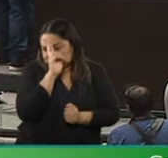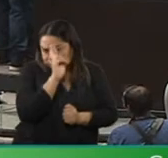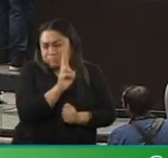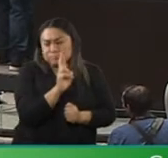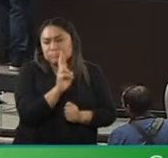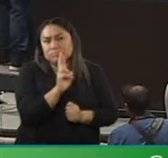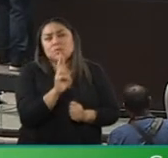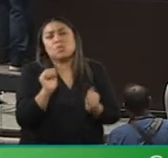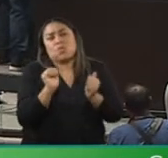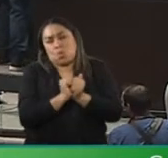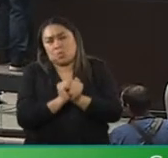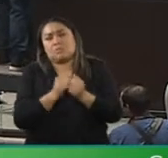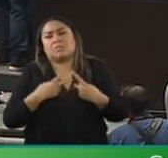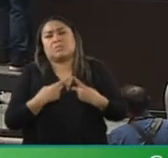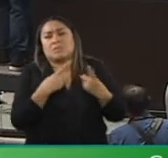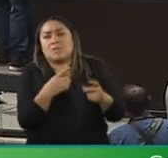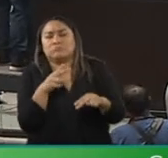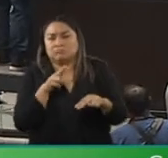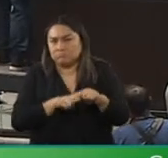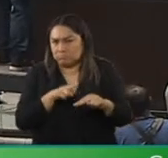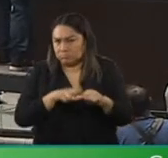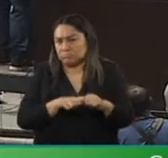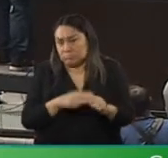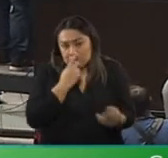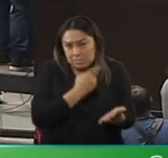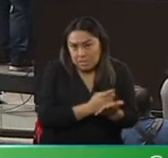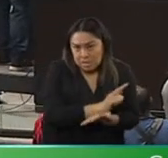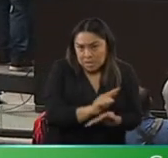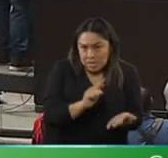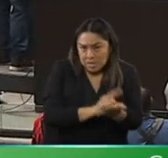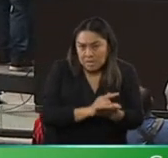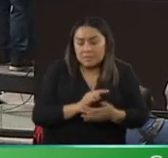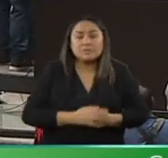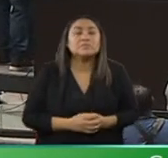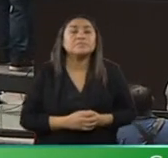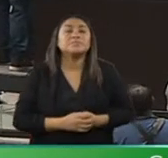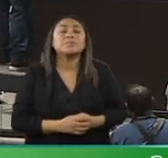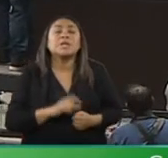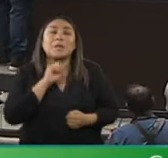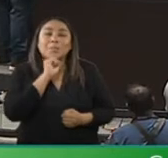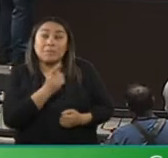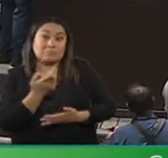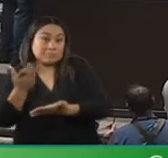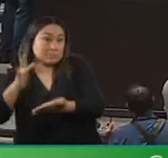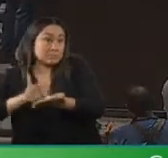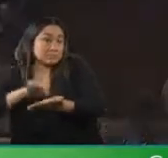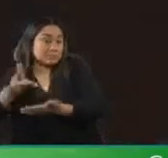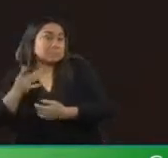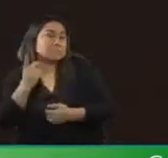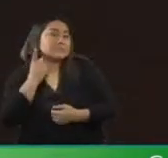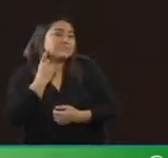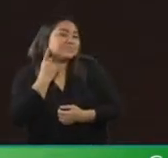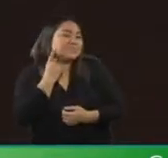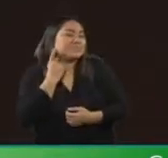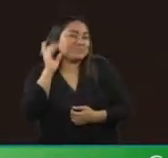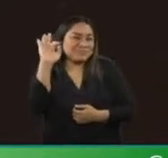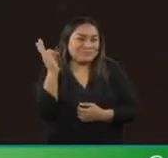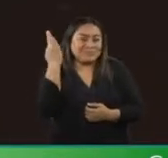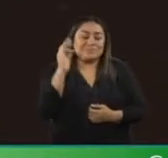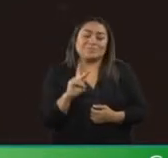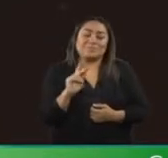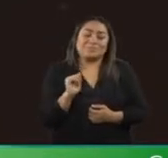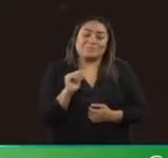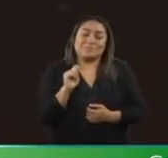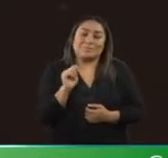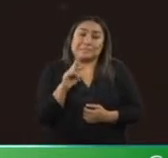con su silla, como marca esta ley. También reconocer a nuestra diputada federal y antes senadora Patricia